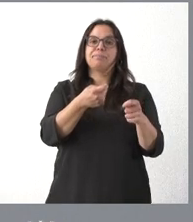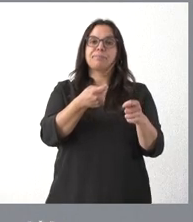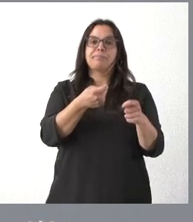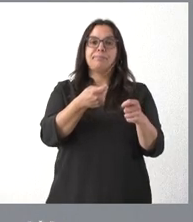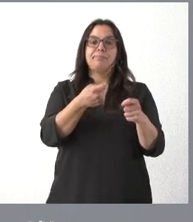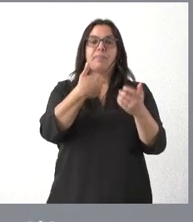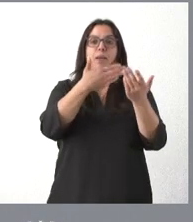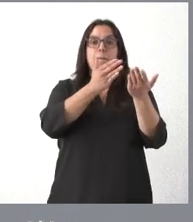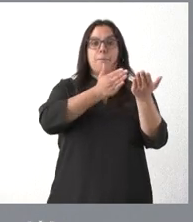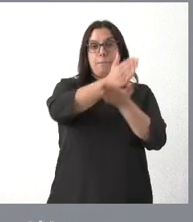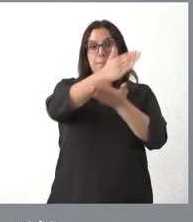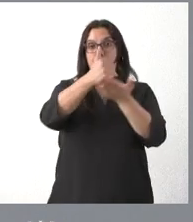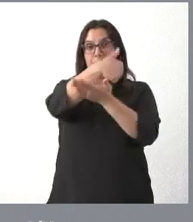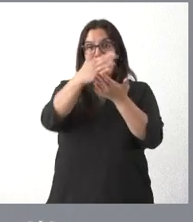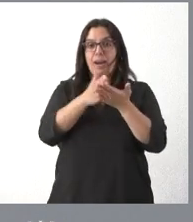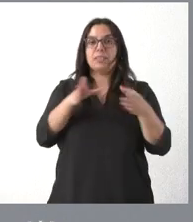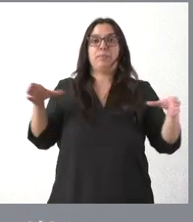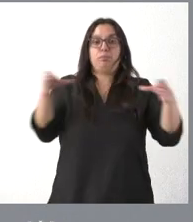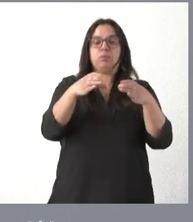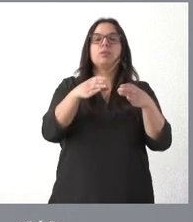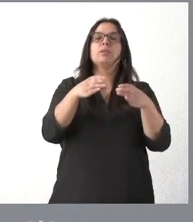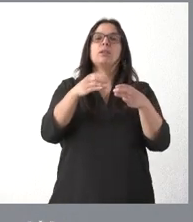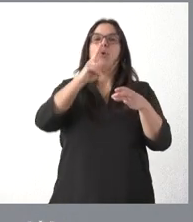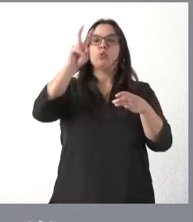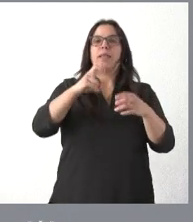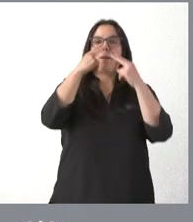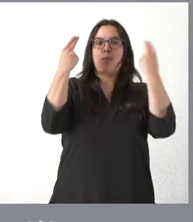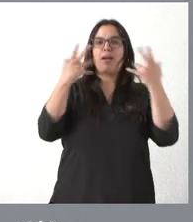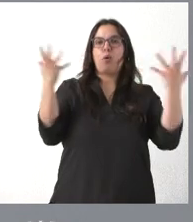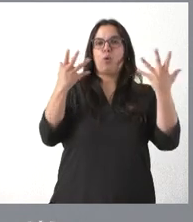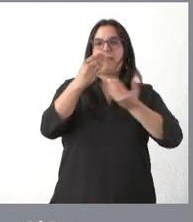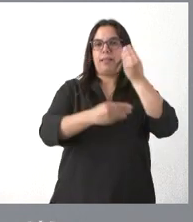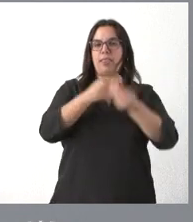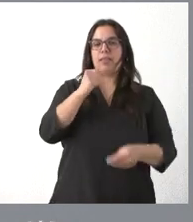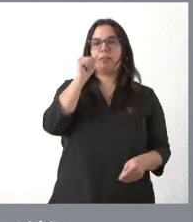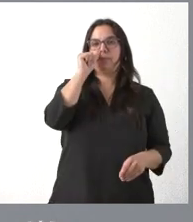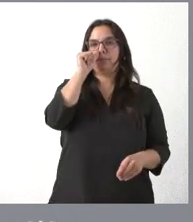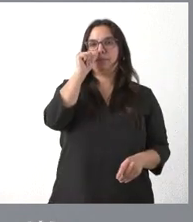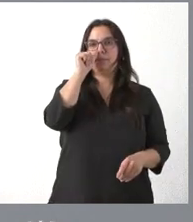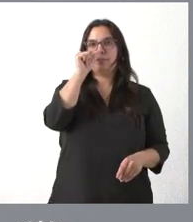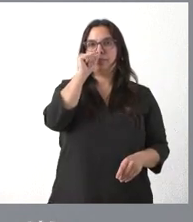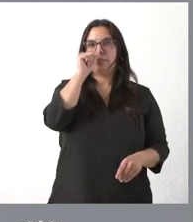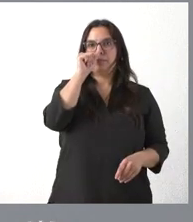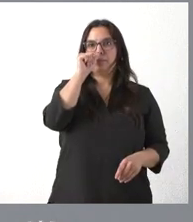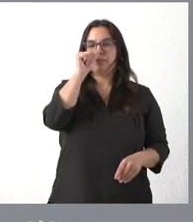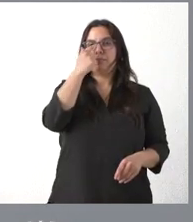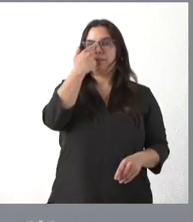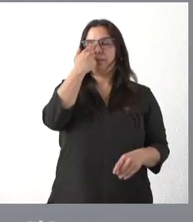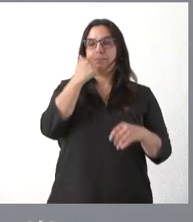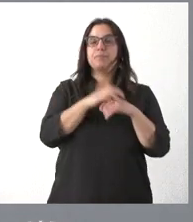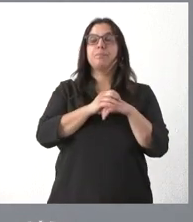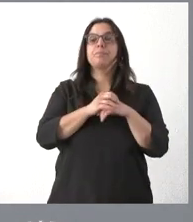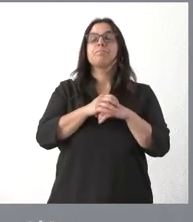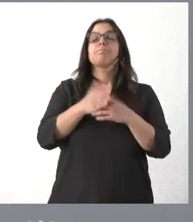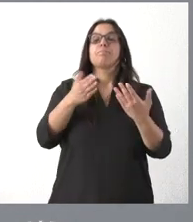concentración parcelaria que les hemos señalado de utilidad pública y urgente ejecución en el ámbito de